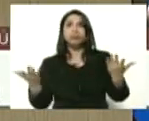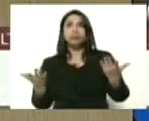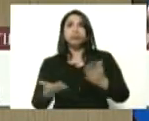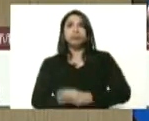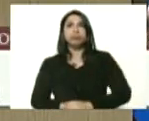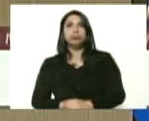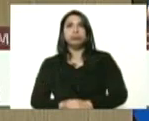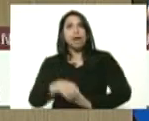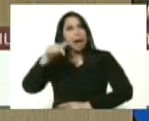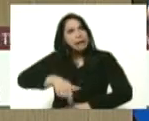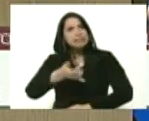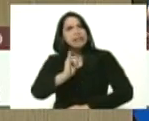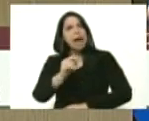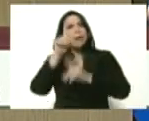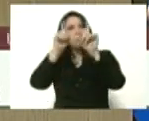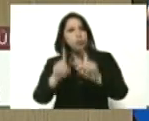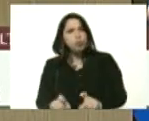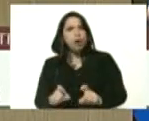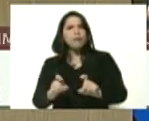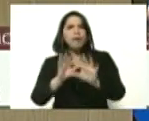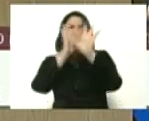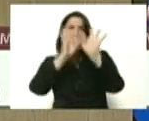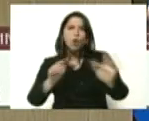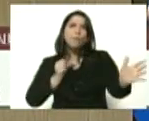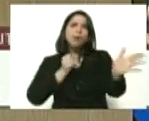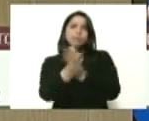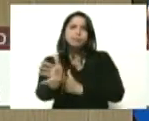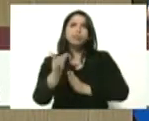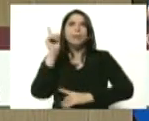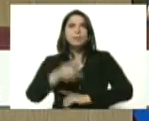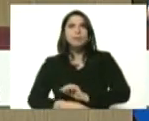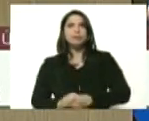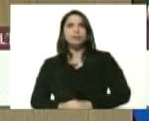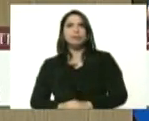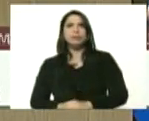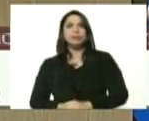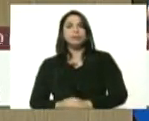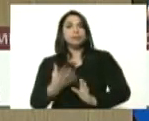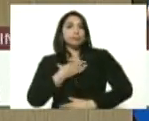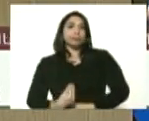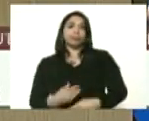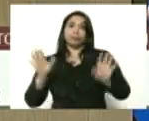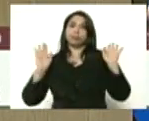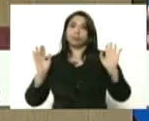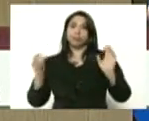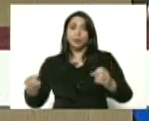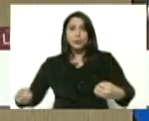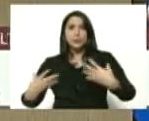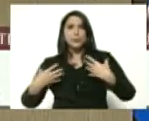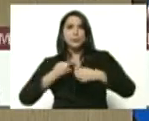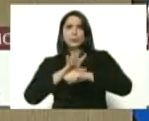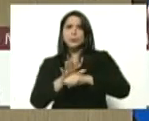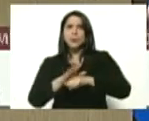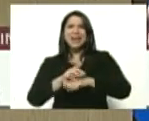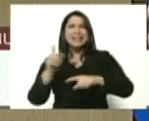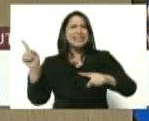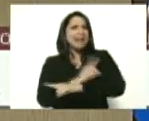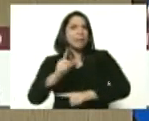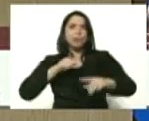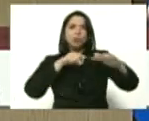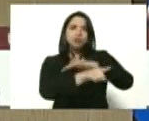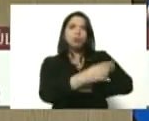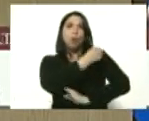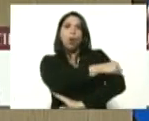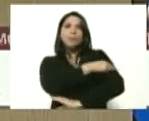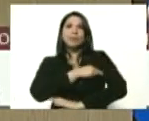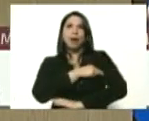atención médica gratuita, si aquí se les hacen las pruebas de manera absolutamente gratuita, si lamentablemente resulta infectado por COVID-19 de inmediato se hospitaliza